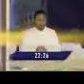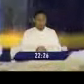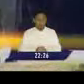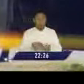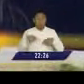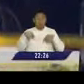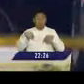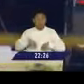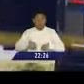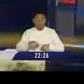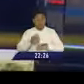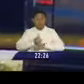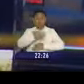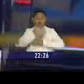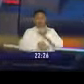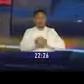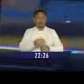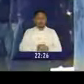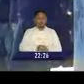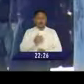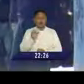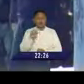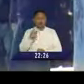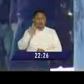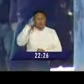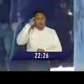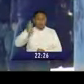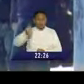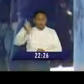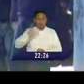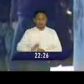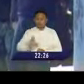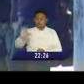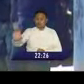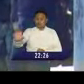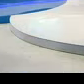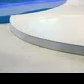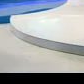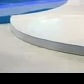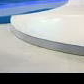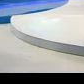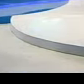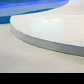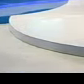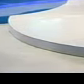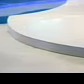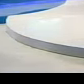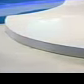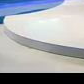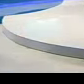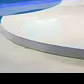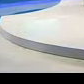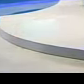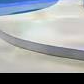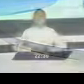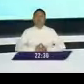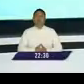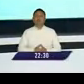pueden pasar bajo orden judicial a las arcas fiscales. Informó Javier.